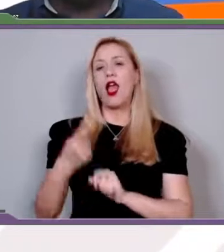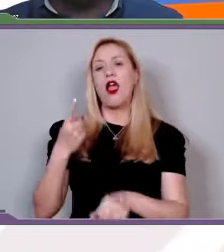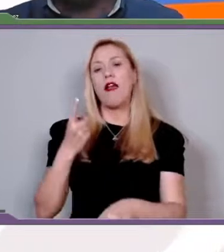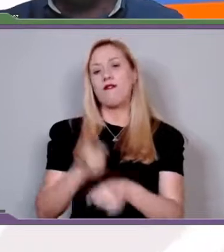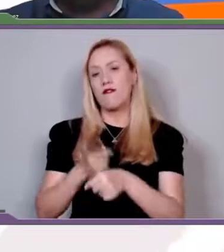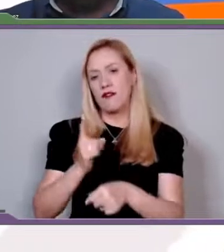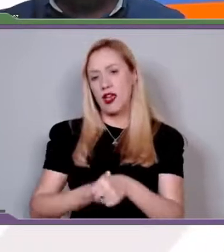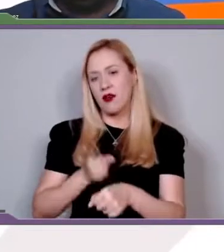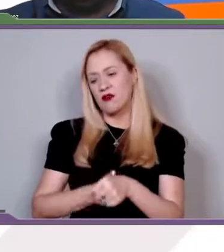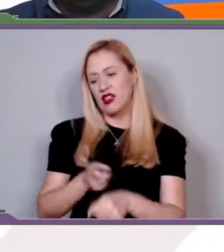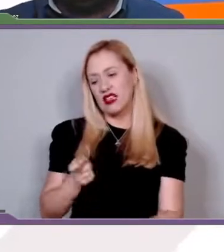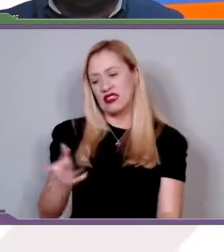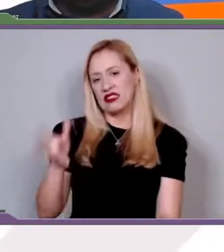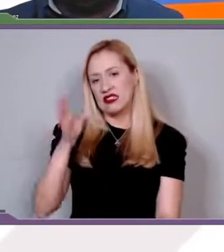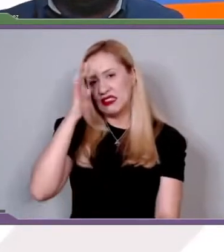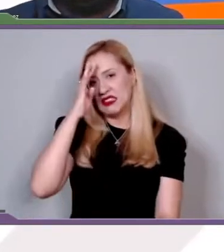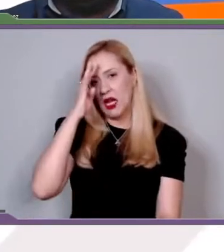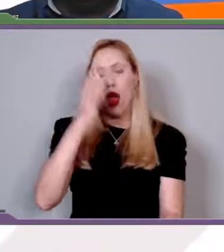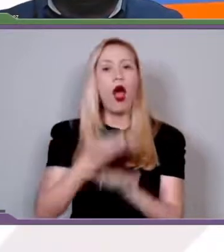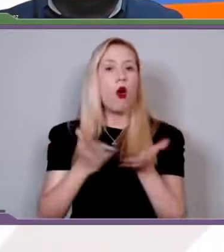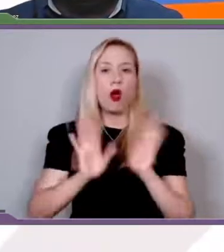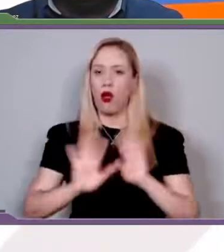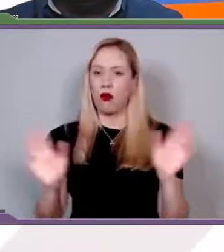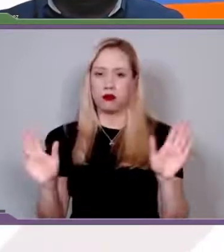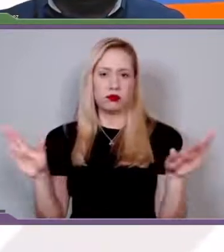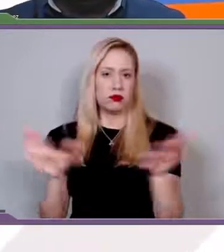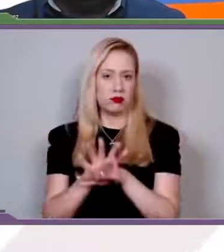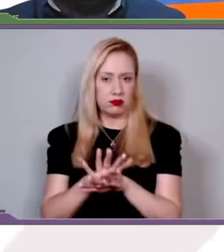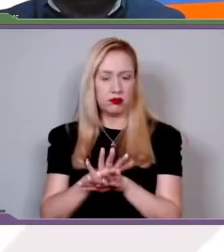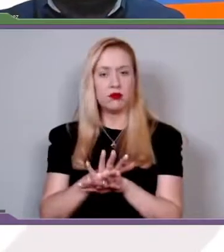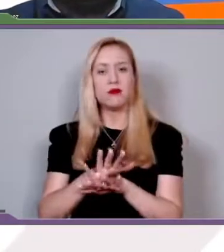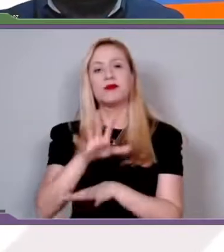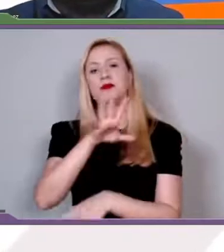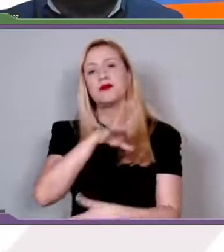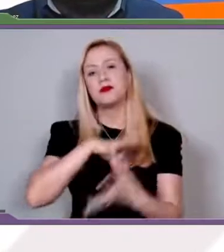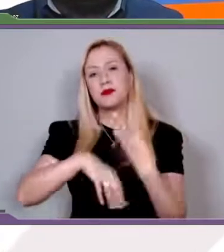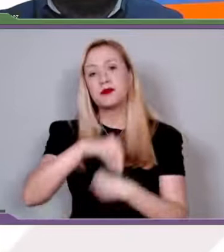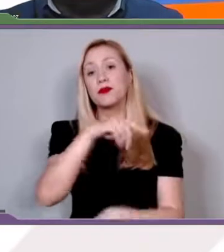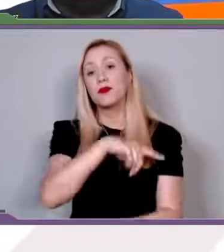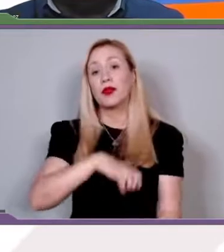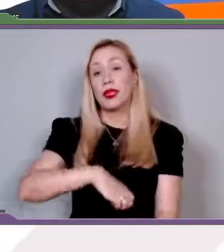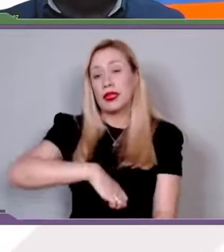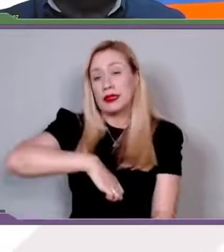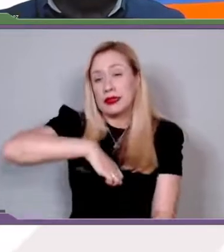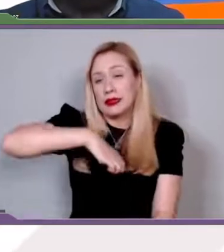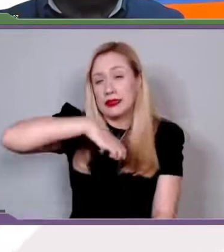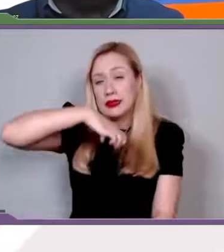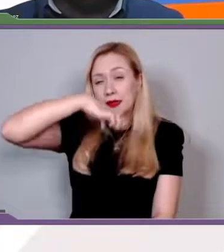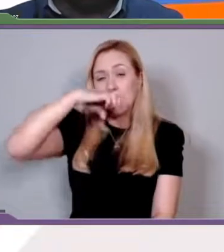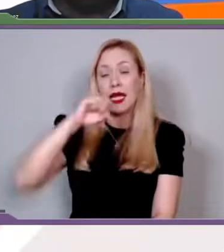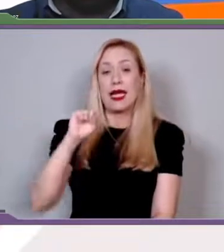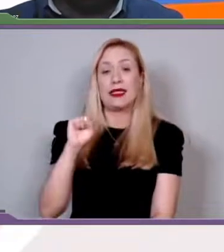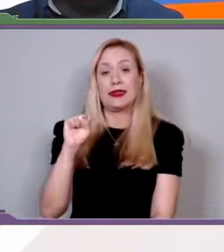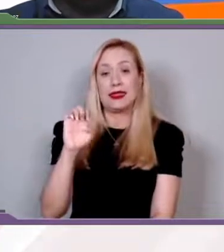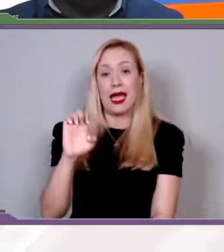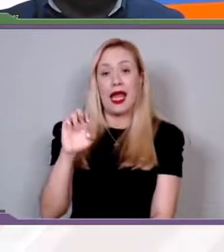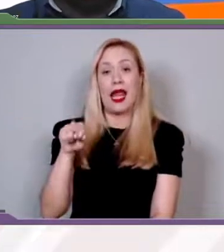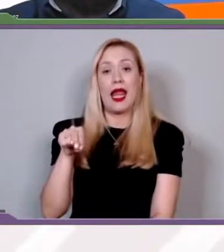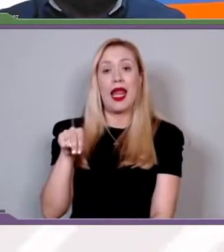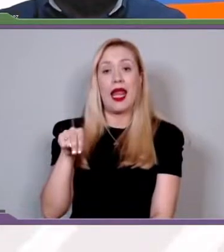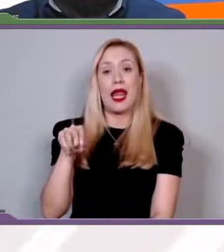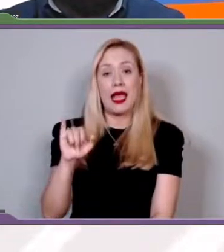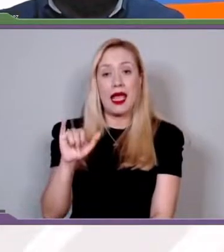ha rectificado, por un lado. Y por el otro lado, cuando hablamos de senilidad, corrígeme porque yo no soy experta, pero entiendo que eso